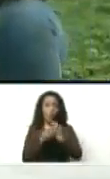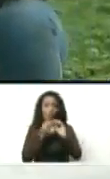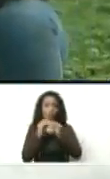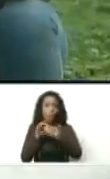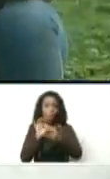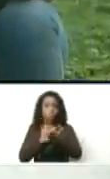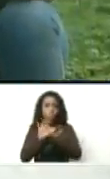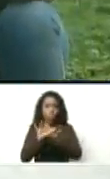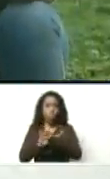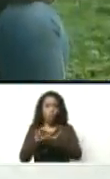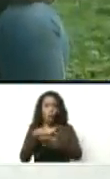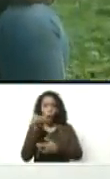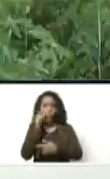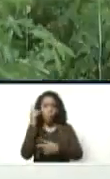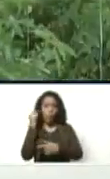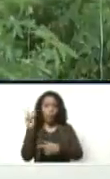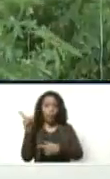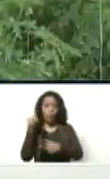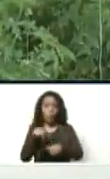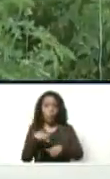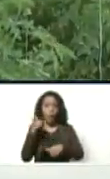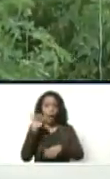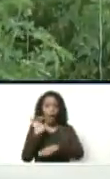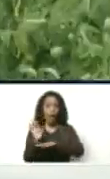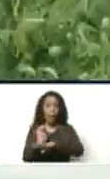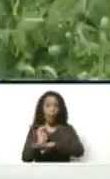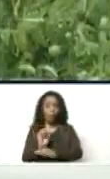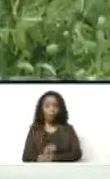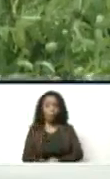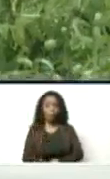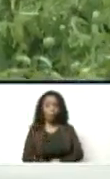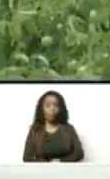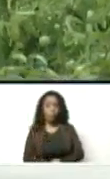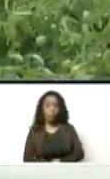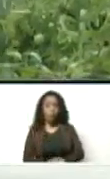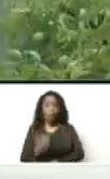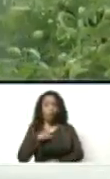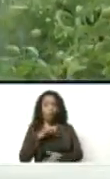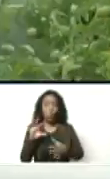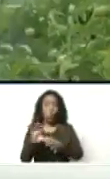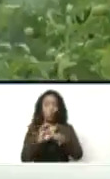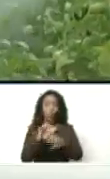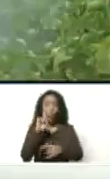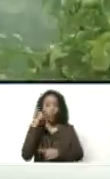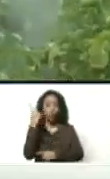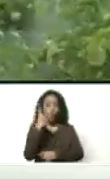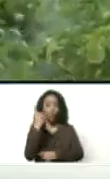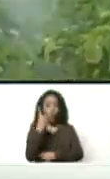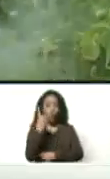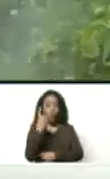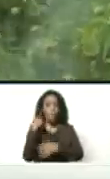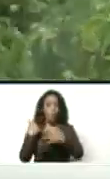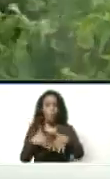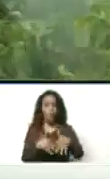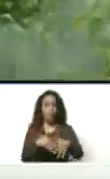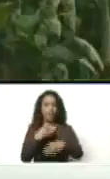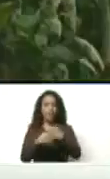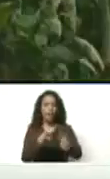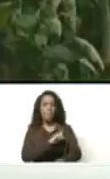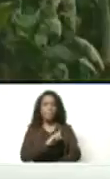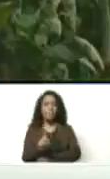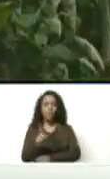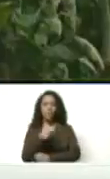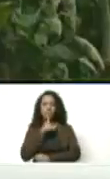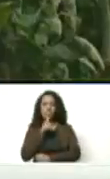los hombres y mujeres de lo que hoy es Ecuador. Nos unimos en un solo ejército. Y al mando, ¿quién